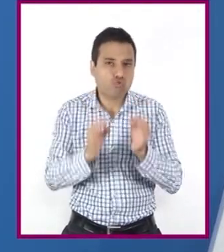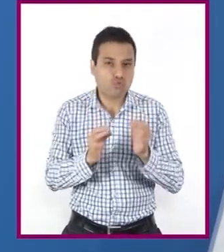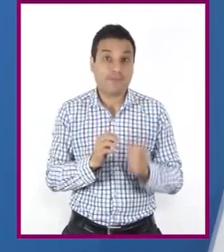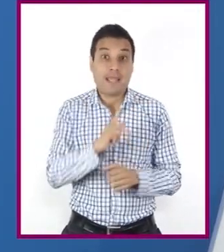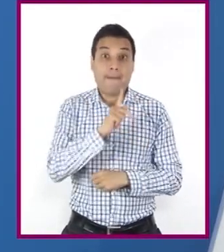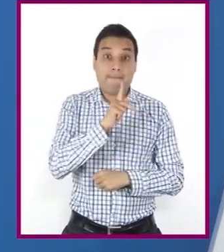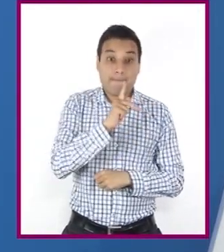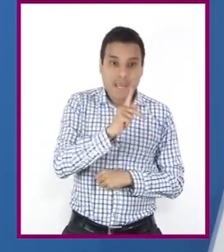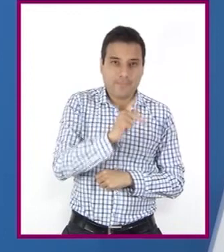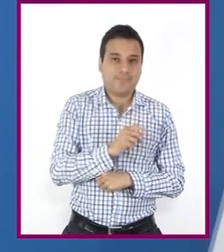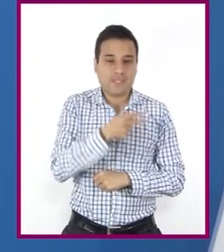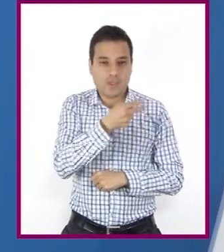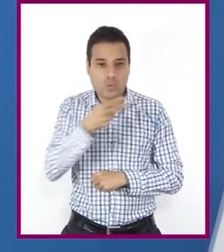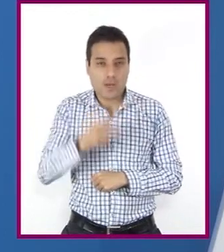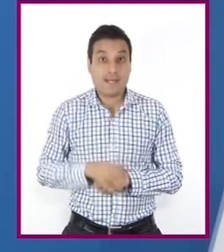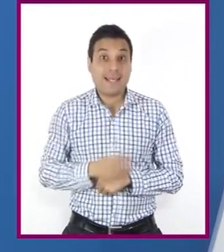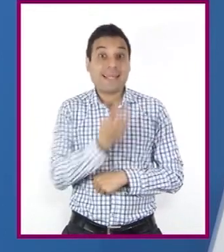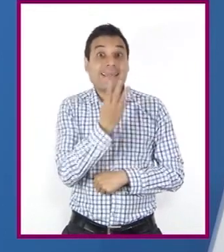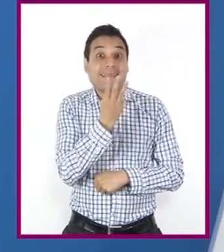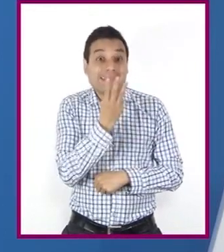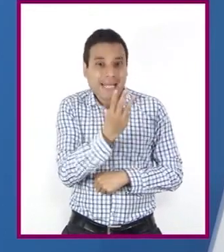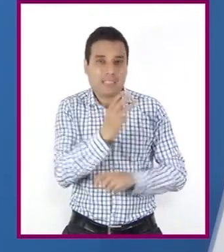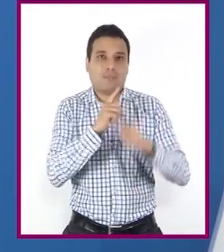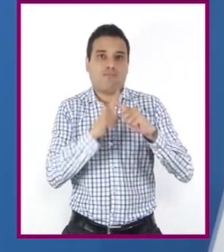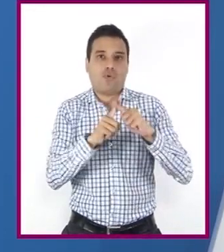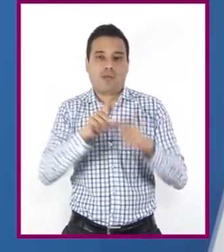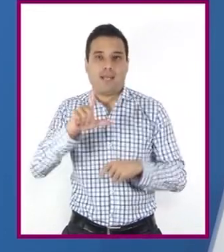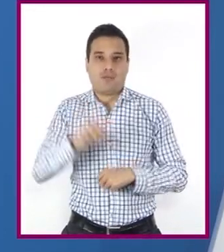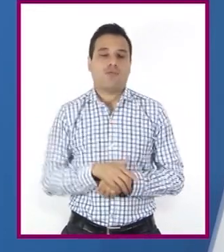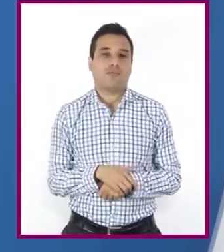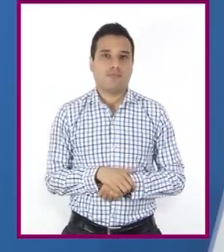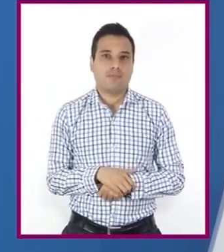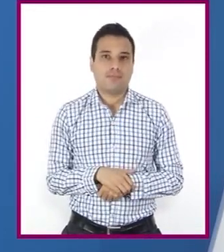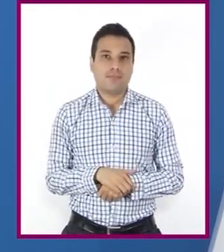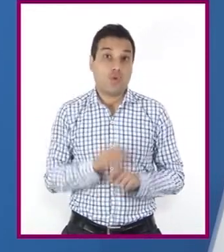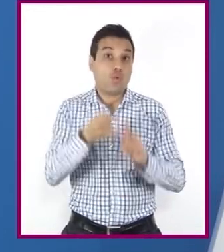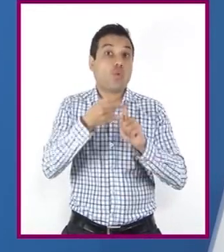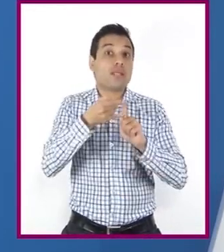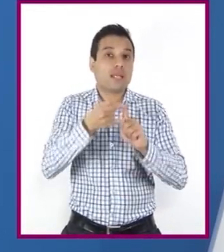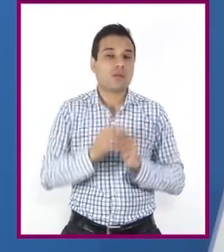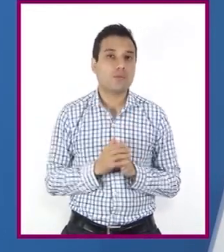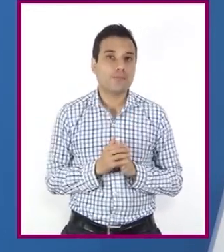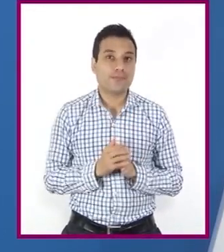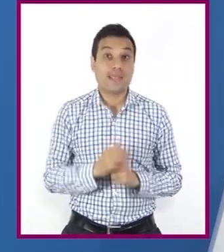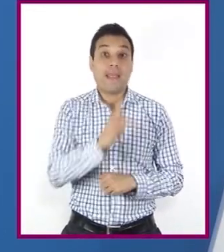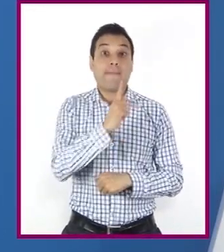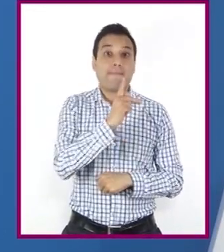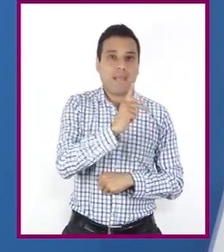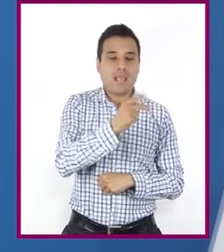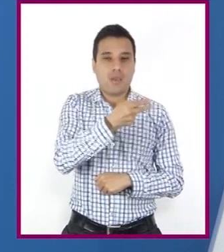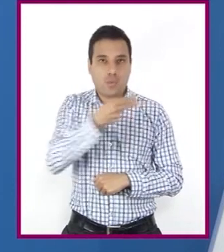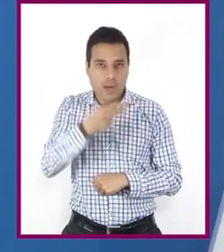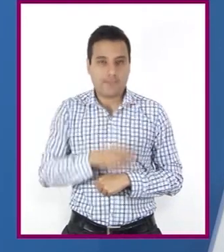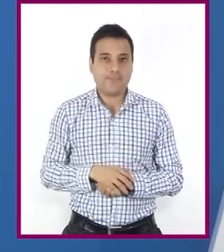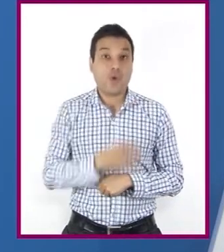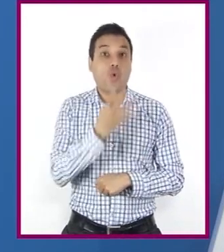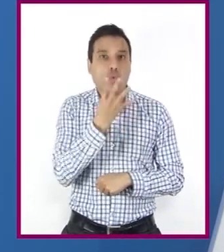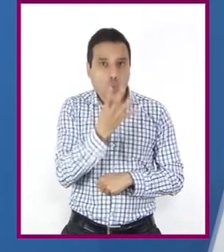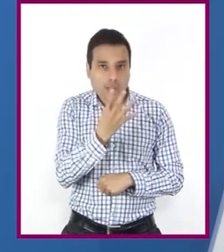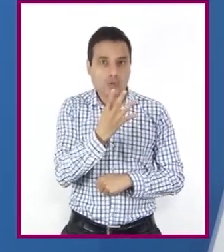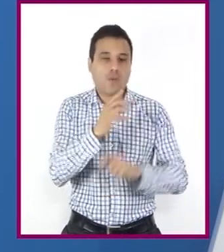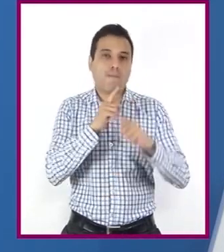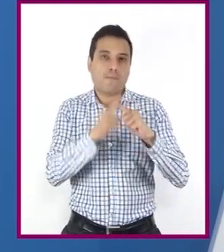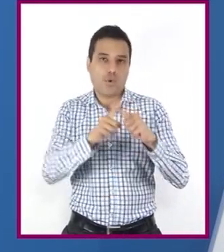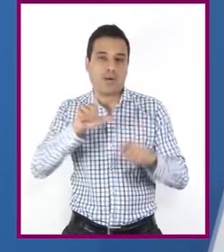P igual 3 veces la medida de su lado. Para el cuadrado, el P igual 4 veces su